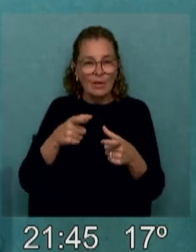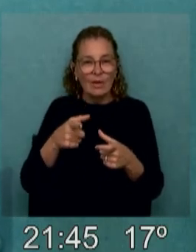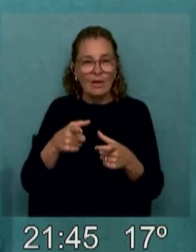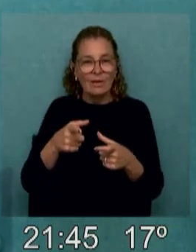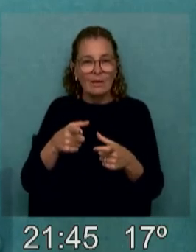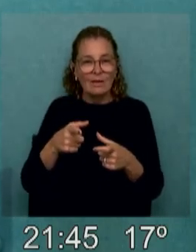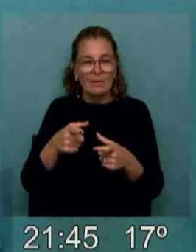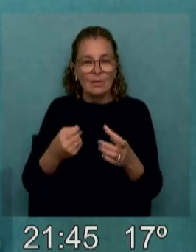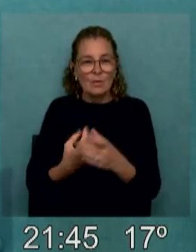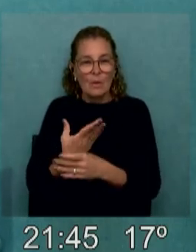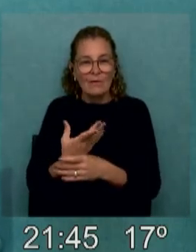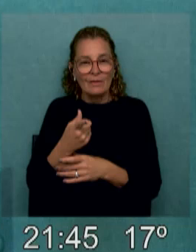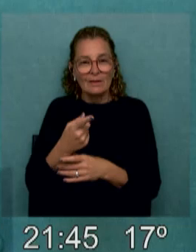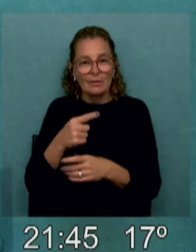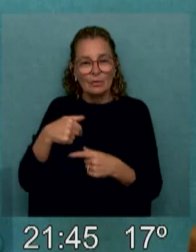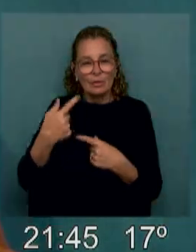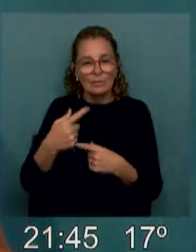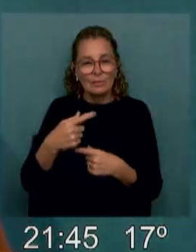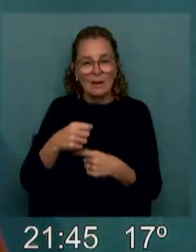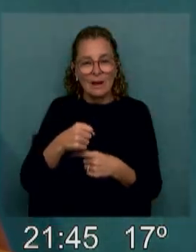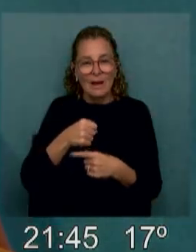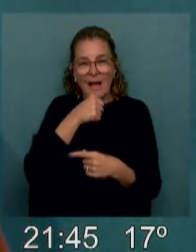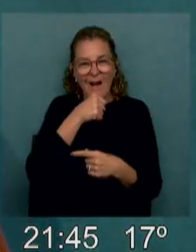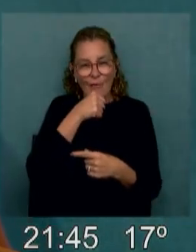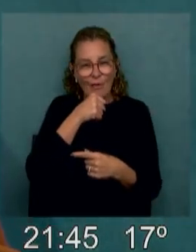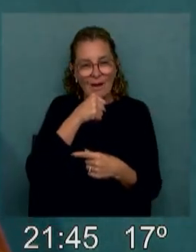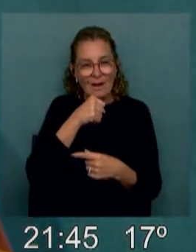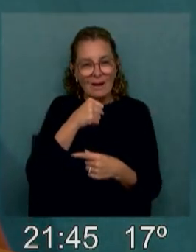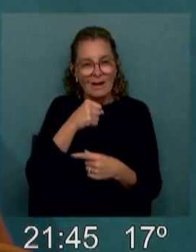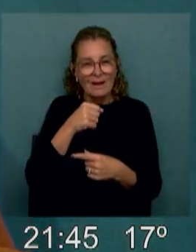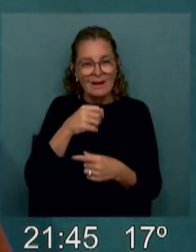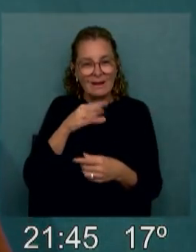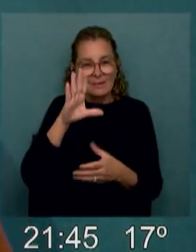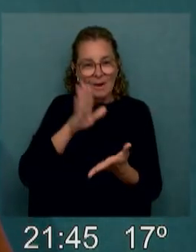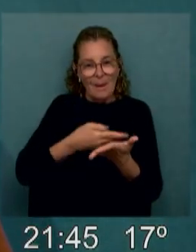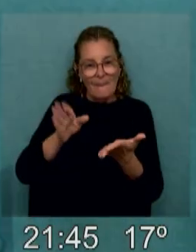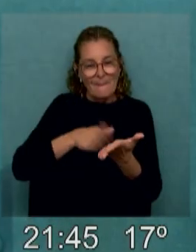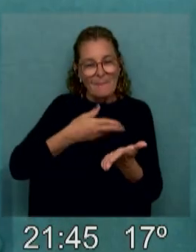este disco que tengo nuevo, o sea, pedirle todo eso. A la abuela que te ayude a hacer el engrudo para agarrar las cosas.